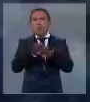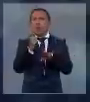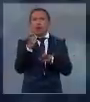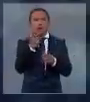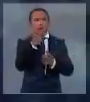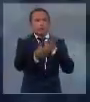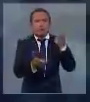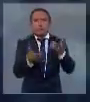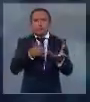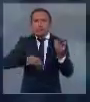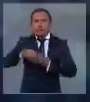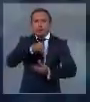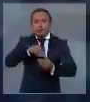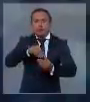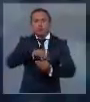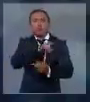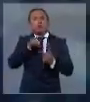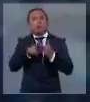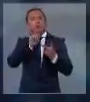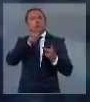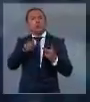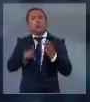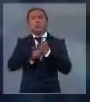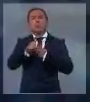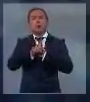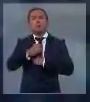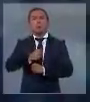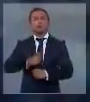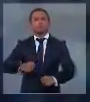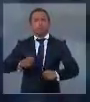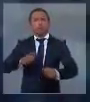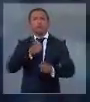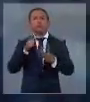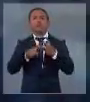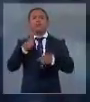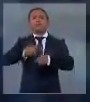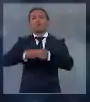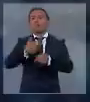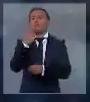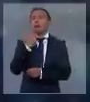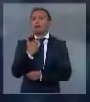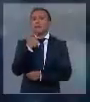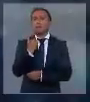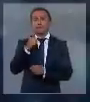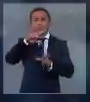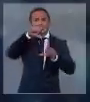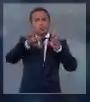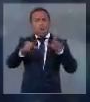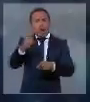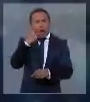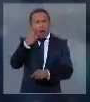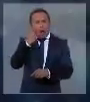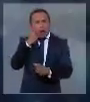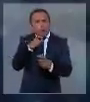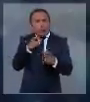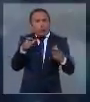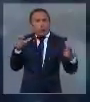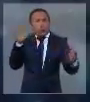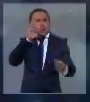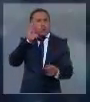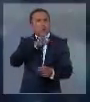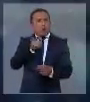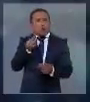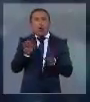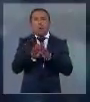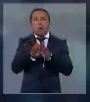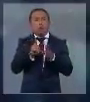obesidad y de diabetes en todo el país. El sistema, aún para aquellos que los cubren, resulta ineficaz porque la